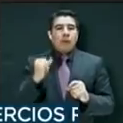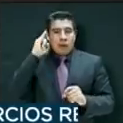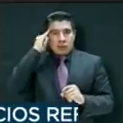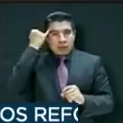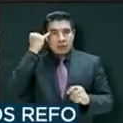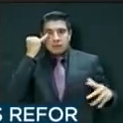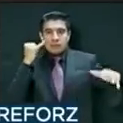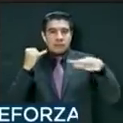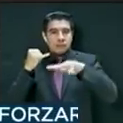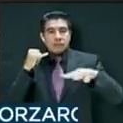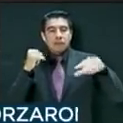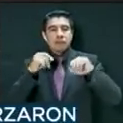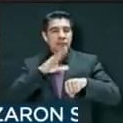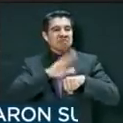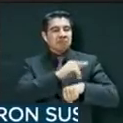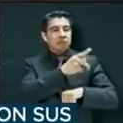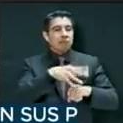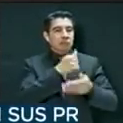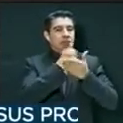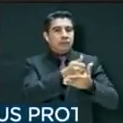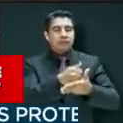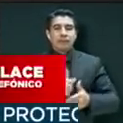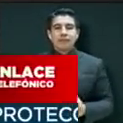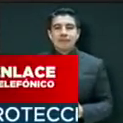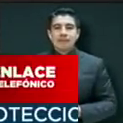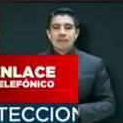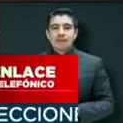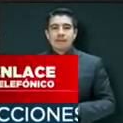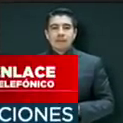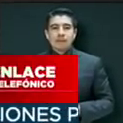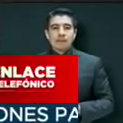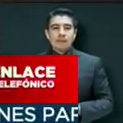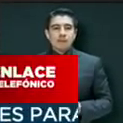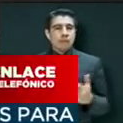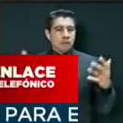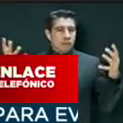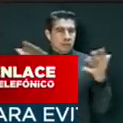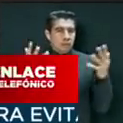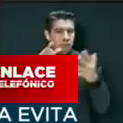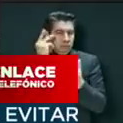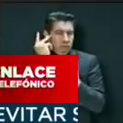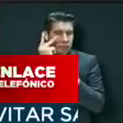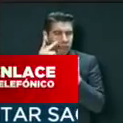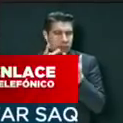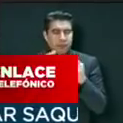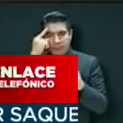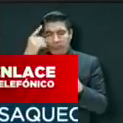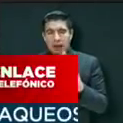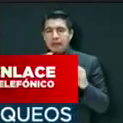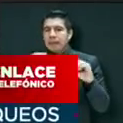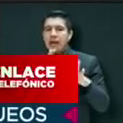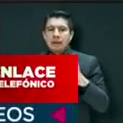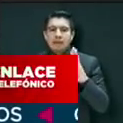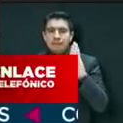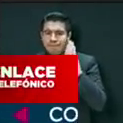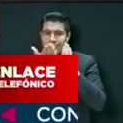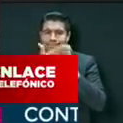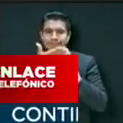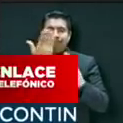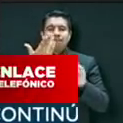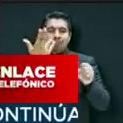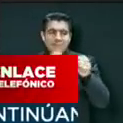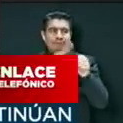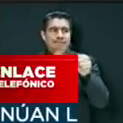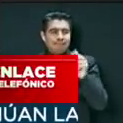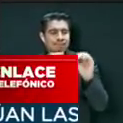incentivarla y también a garantizar seguridad para los chiapanecos. Te voy a poner un segundito, te voy a